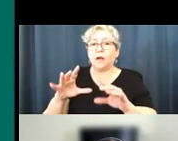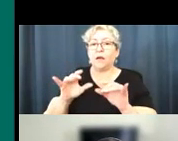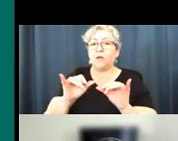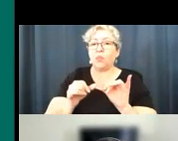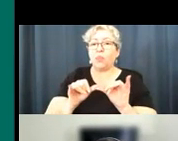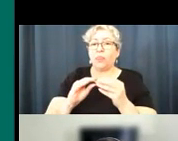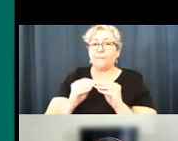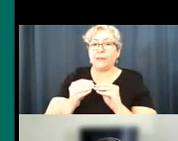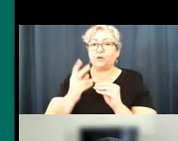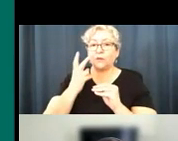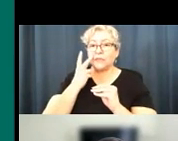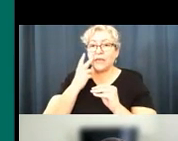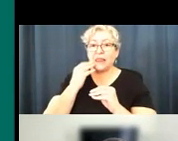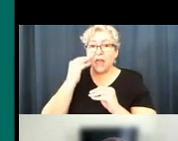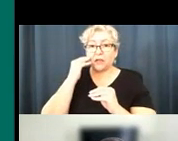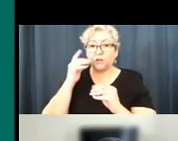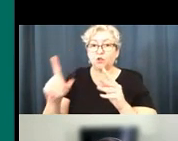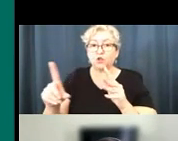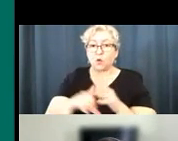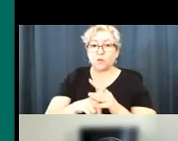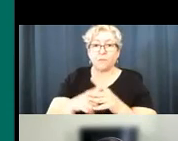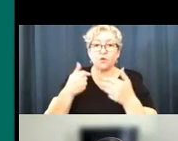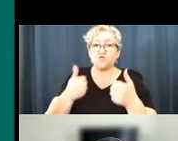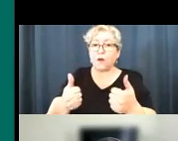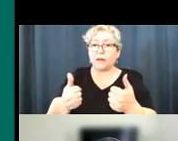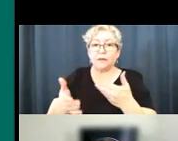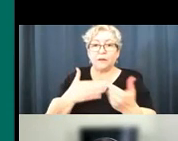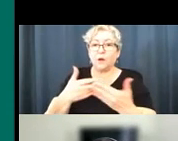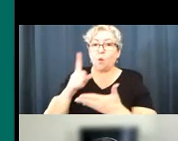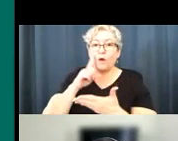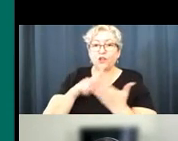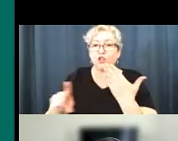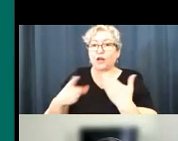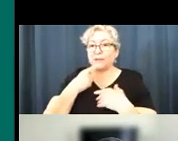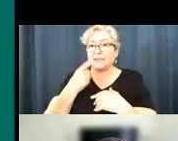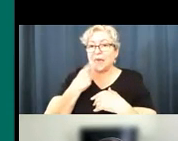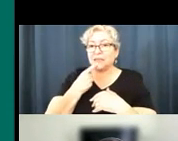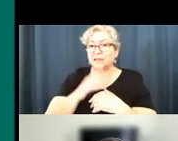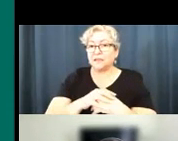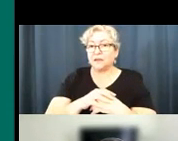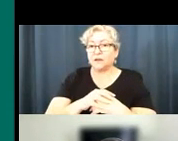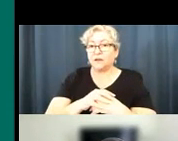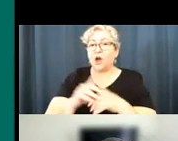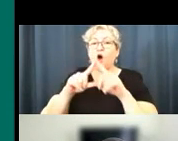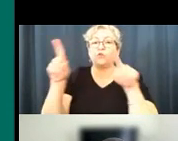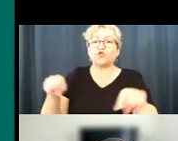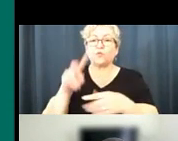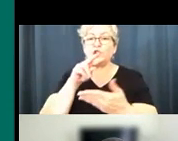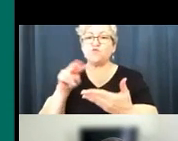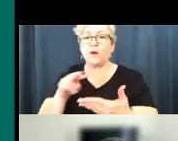es revisarlo. Si el heading, hágalo. Y si sale como encabezado, pues entonces está bien, no importa lo que dice el